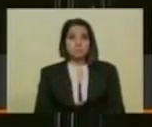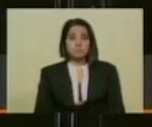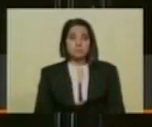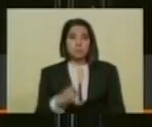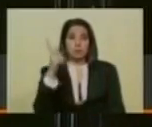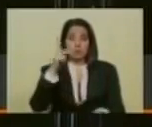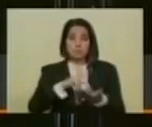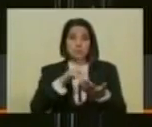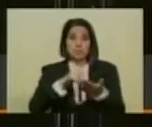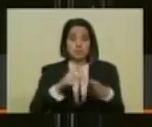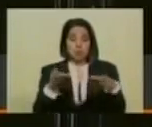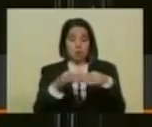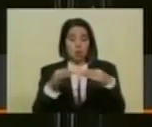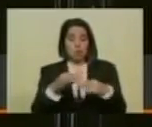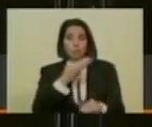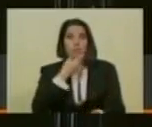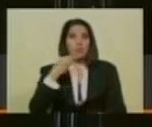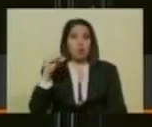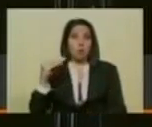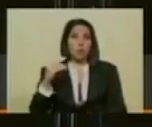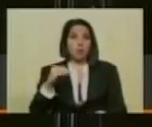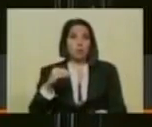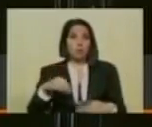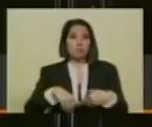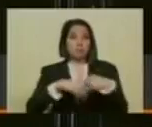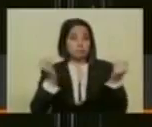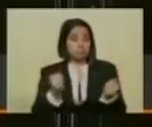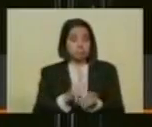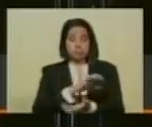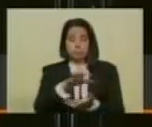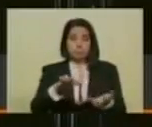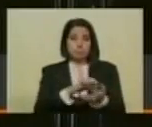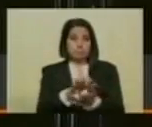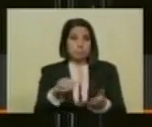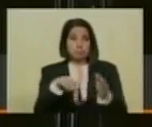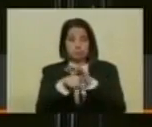Participan grupos de jóvenes que estuvieron en las guarimbas, se han incorporado,